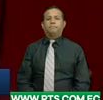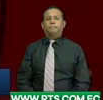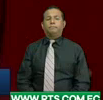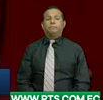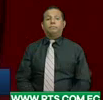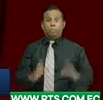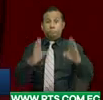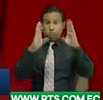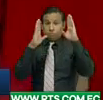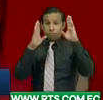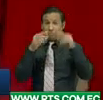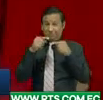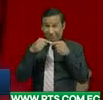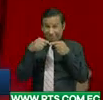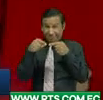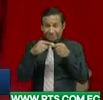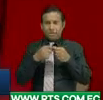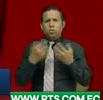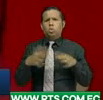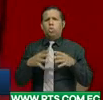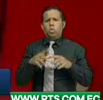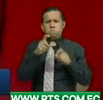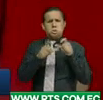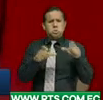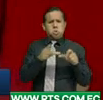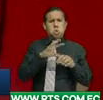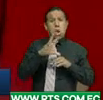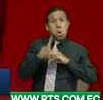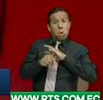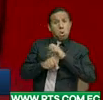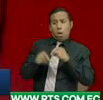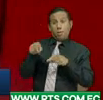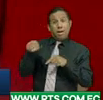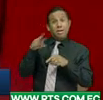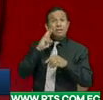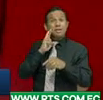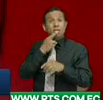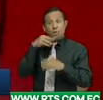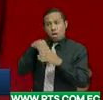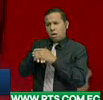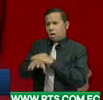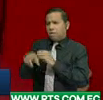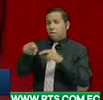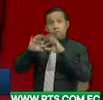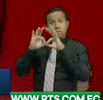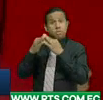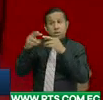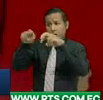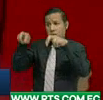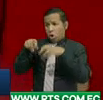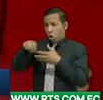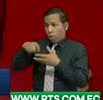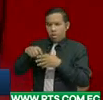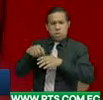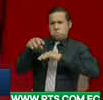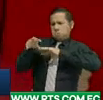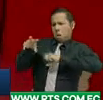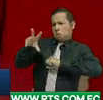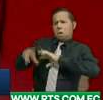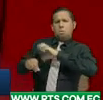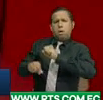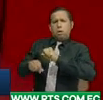Mucha atención, en breve, delincuentes asaltan una familia en el interior de un restaurante. Los detalles más adelante, esté